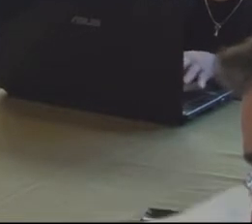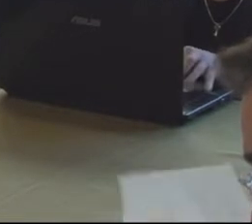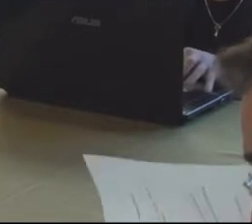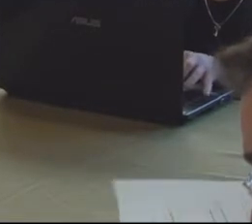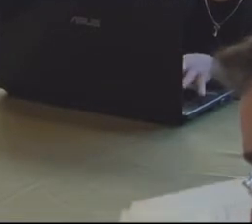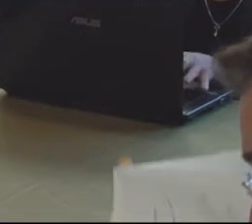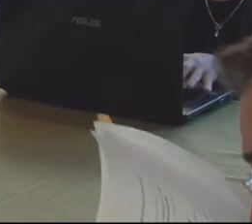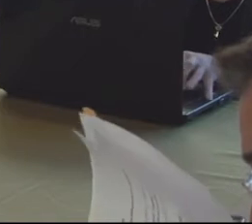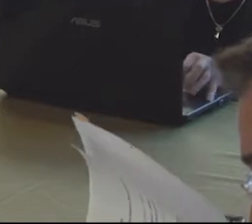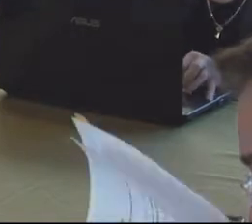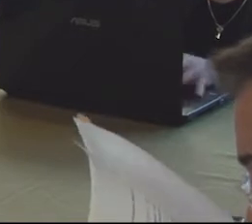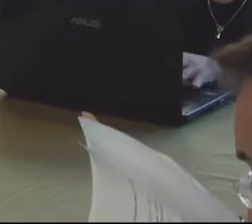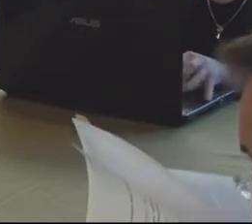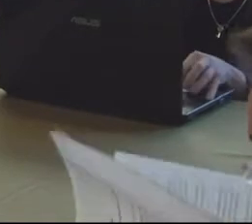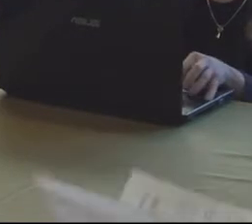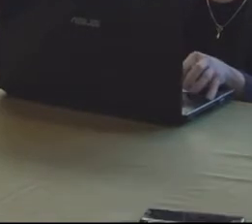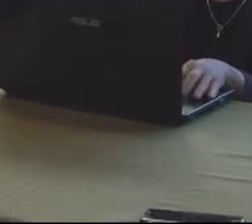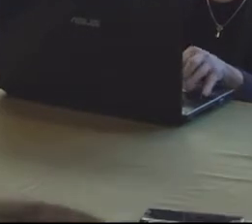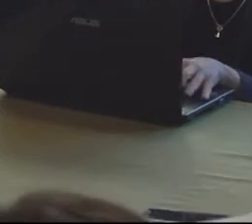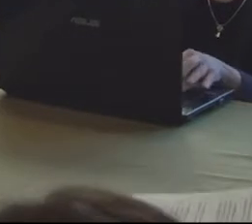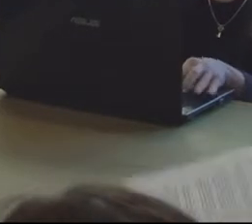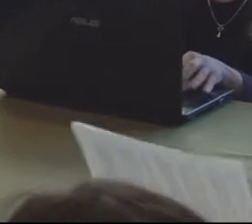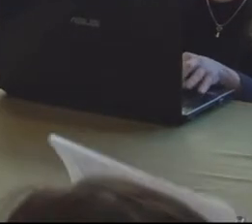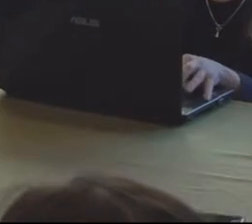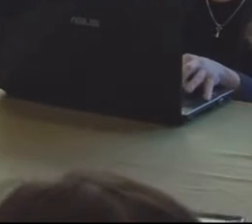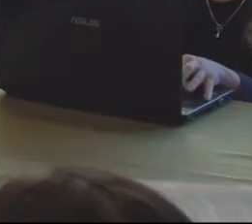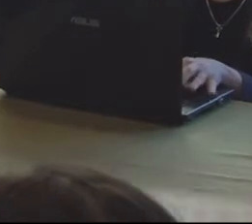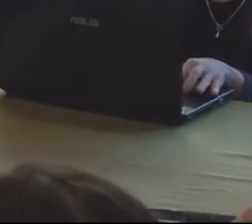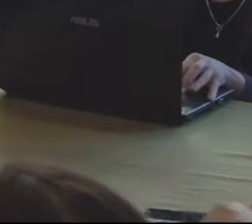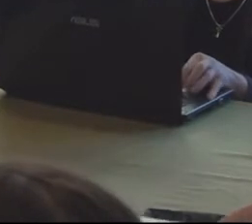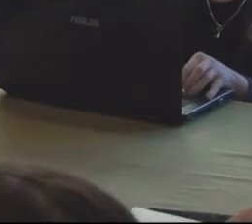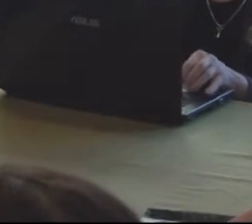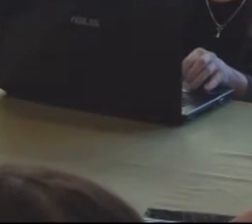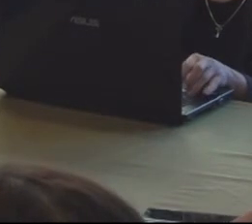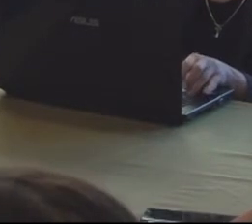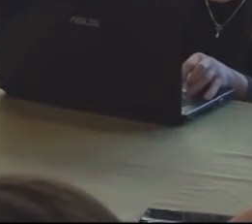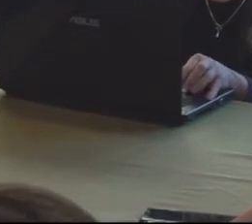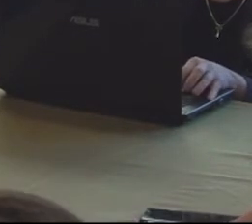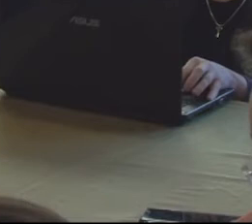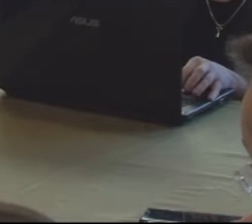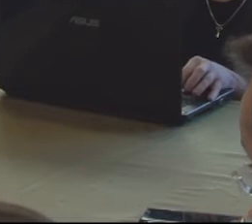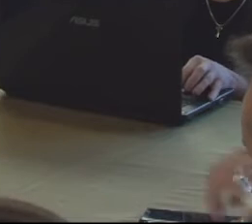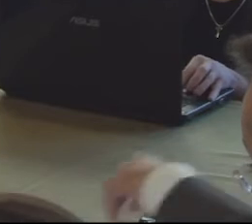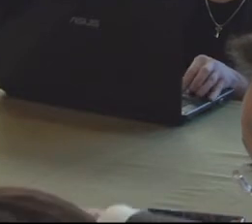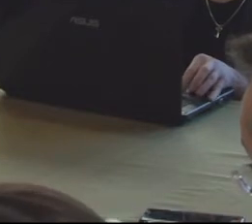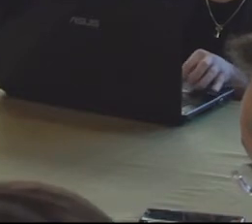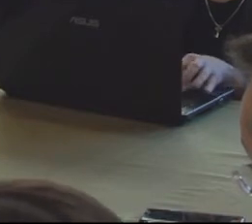Aprovecho también la oportunidad para expresar por parte de la Comisión